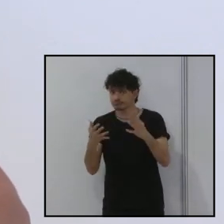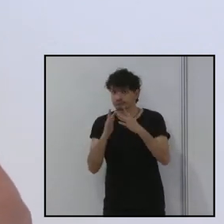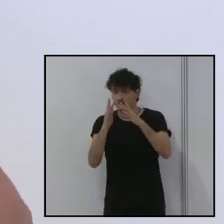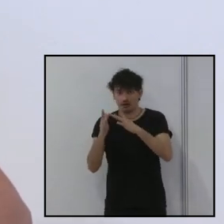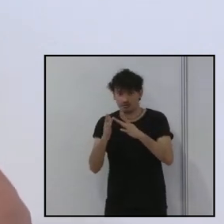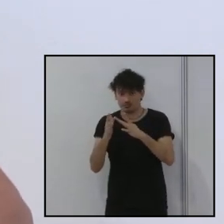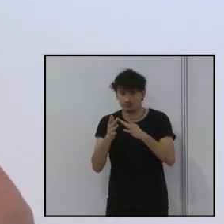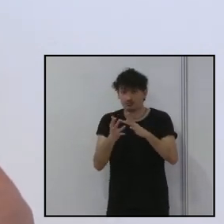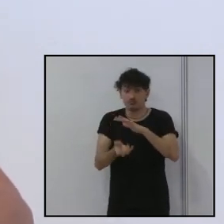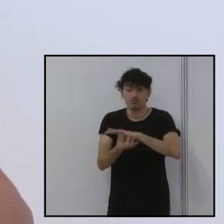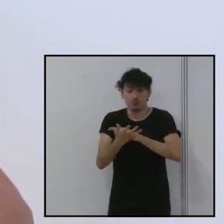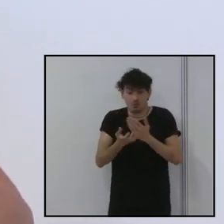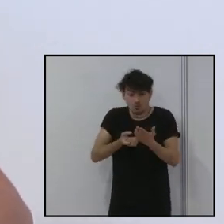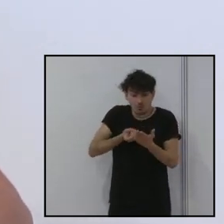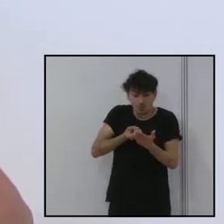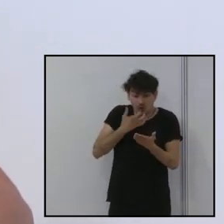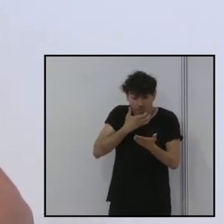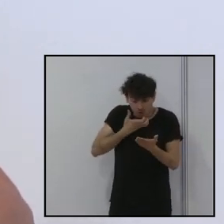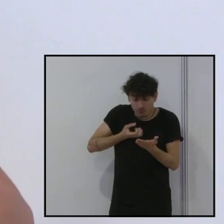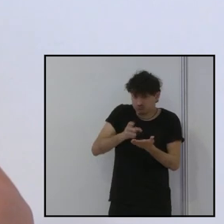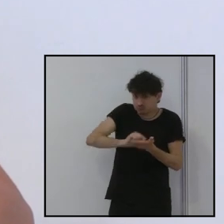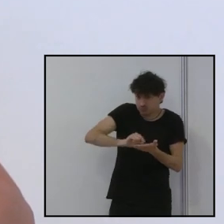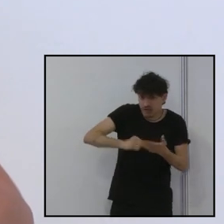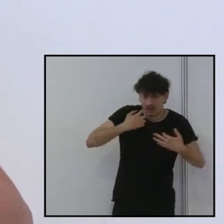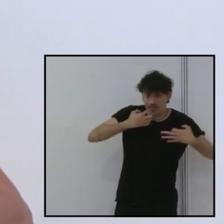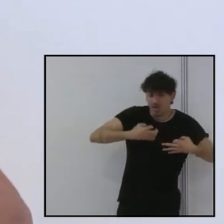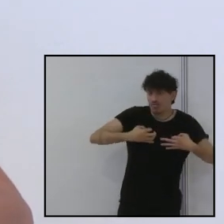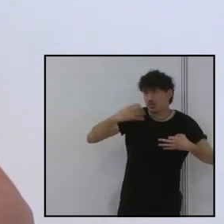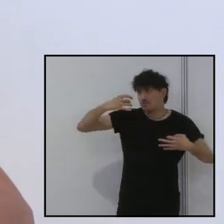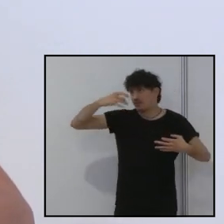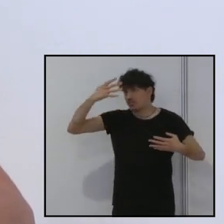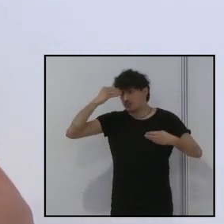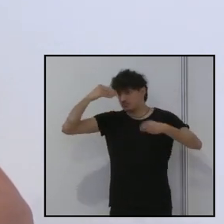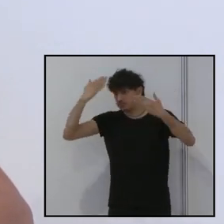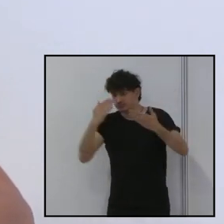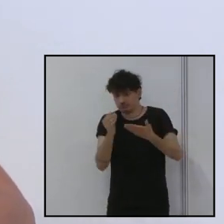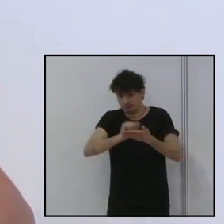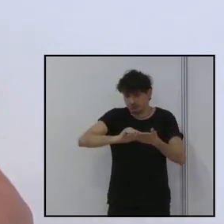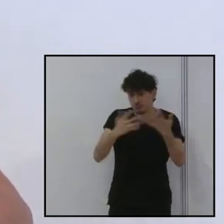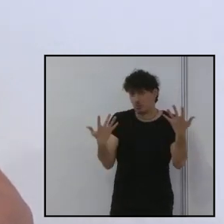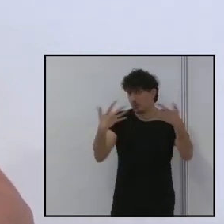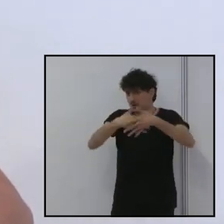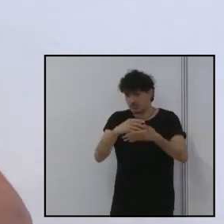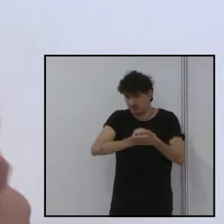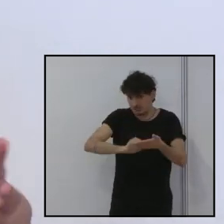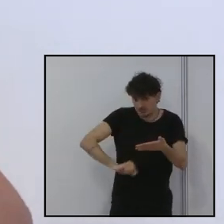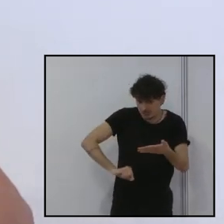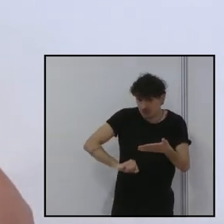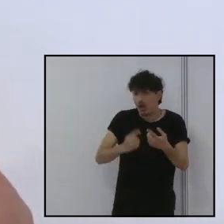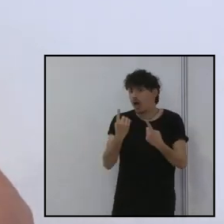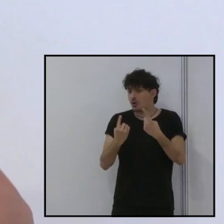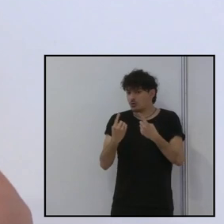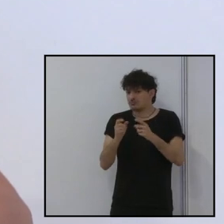creando un relato en el que se combinan realidad y ficción y en el que se entrelazan los ejemplos de algunos creadores, sobre todo de escritores, a los que la locura persiguió a lo